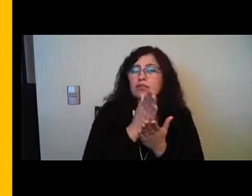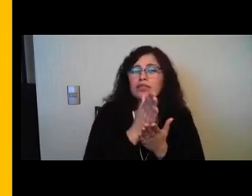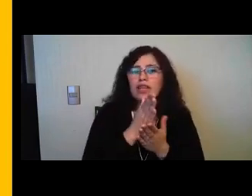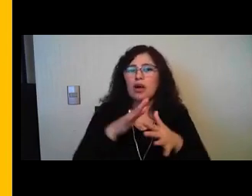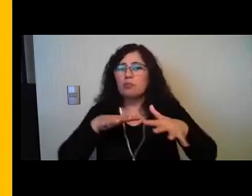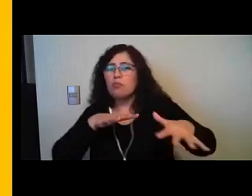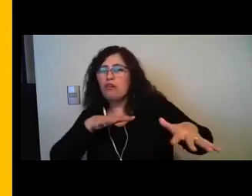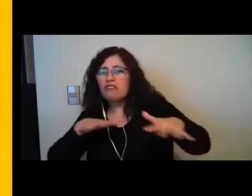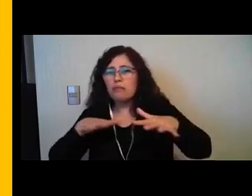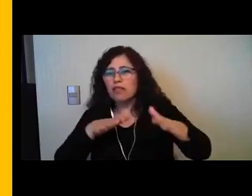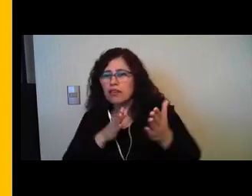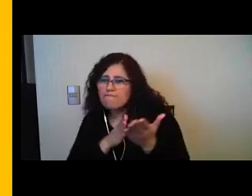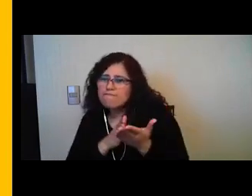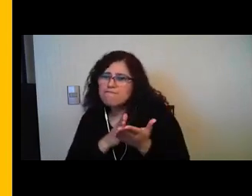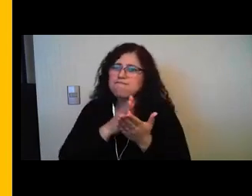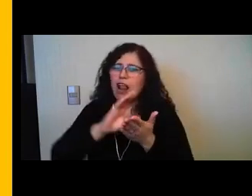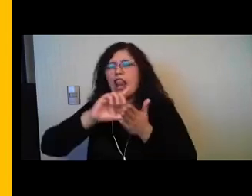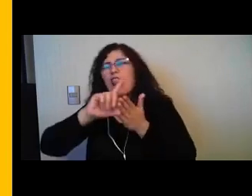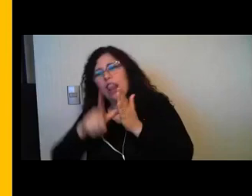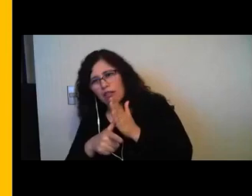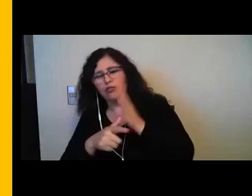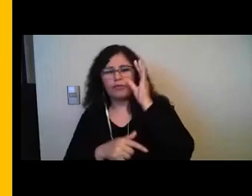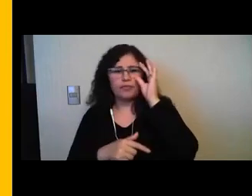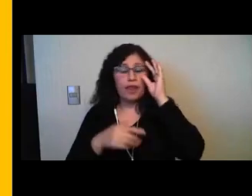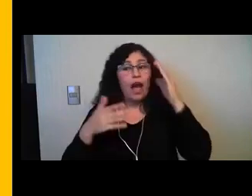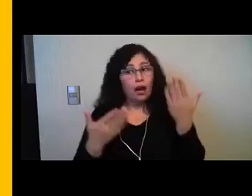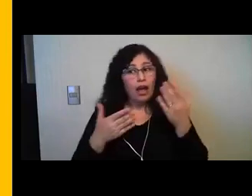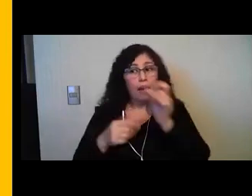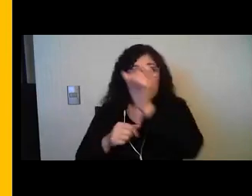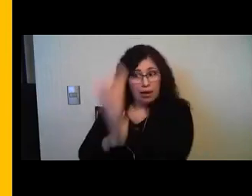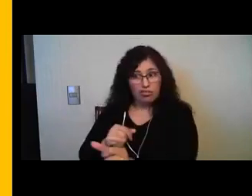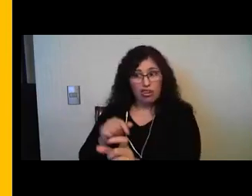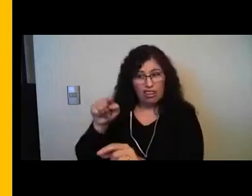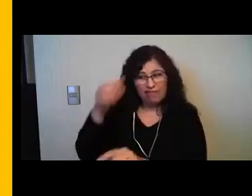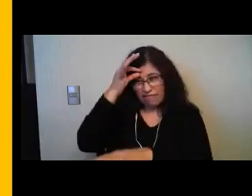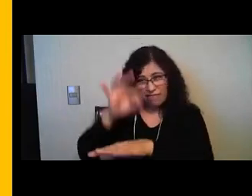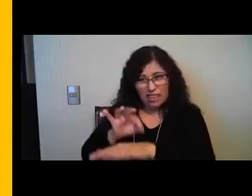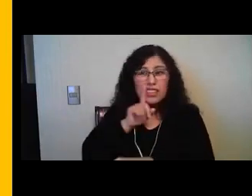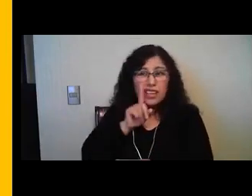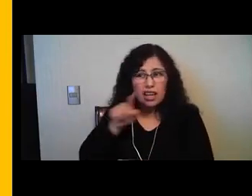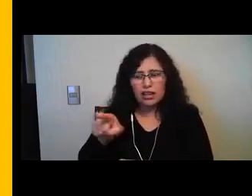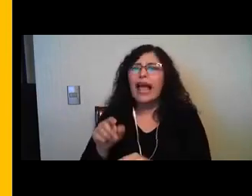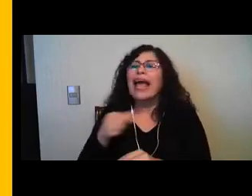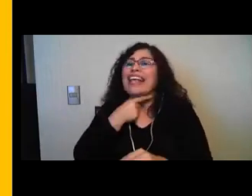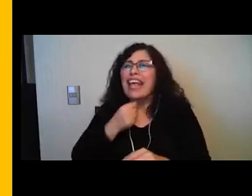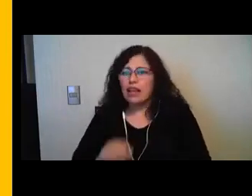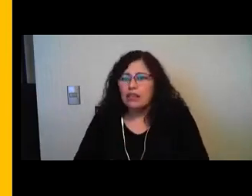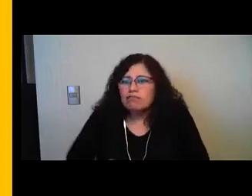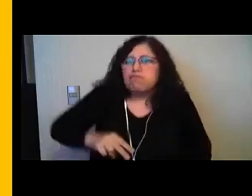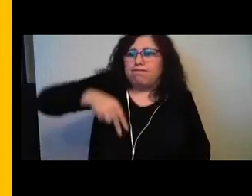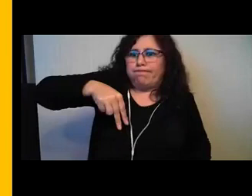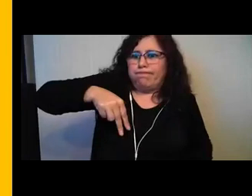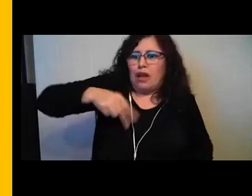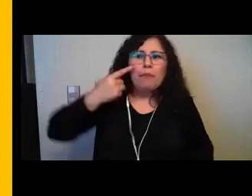respectivos, ¿ya? Las personas con Parkinson muchas veces refieren que si quieren parar pero no pueden, y es como